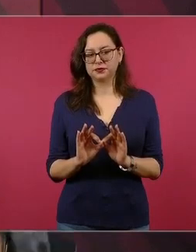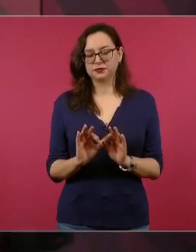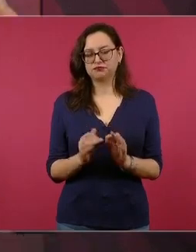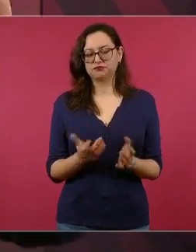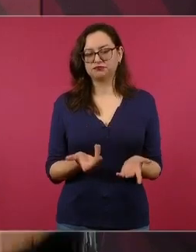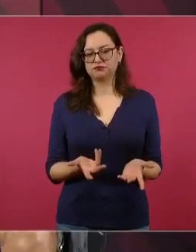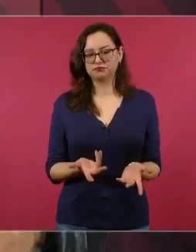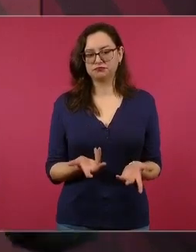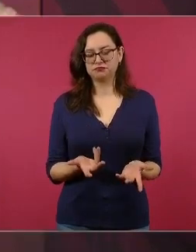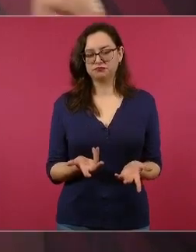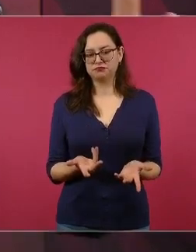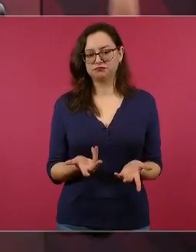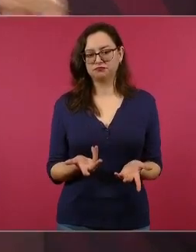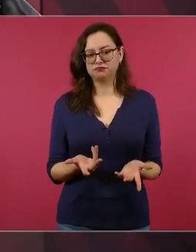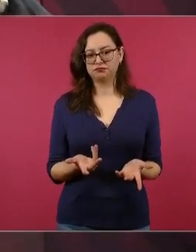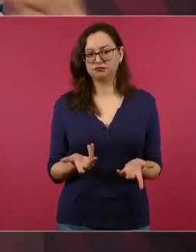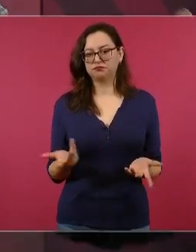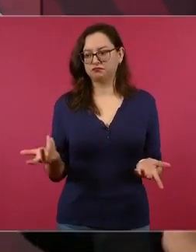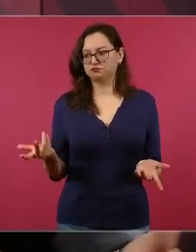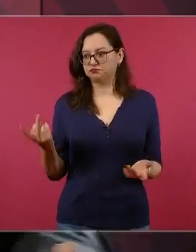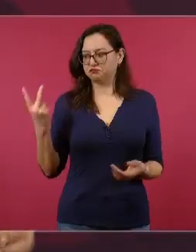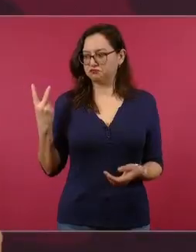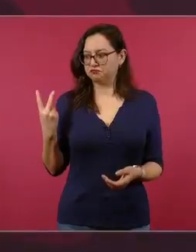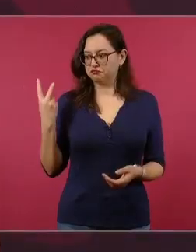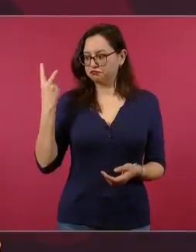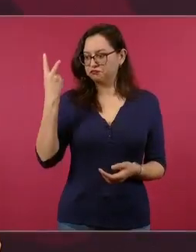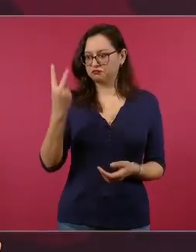para que podamos hablar